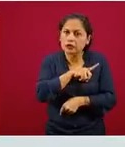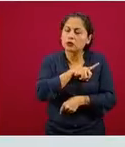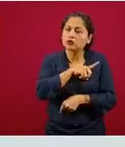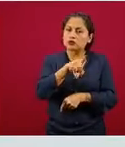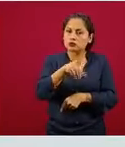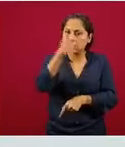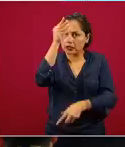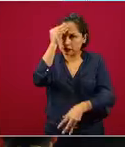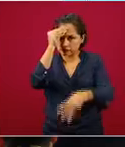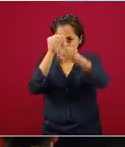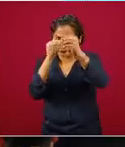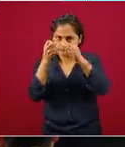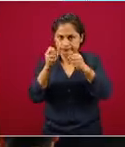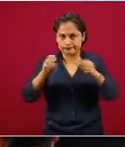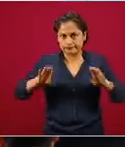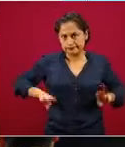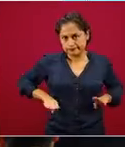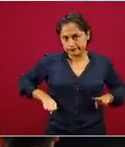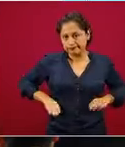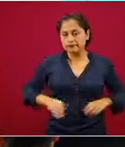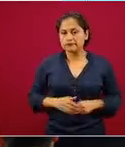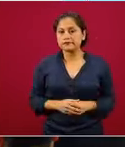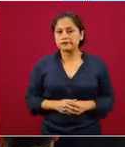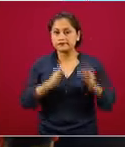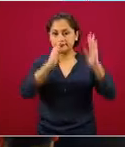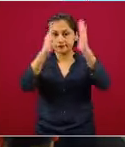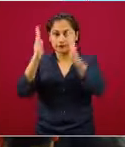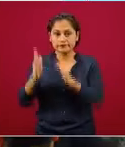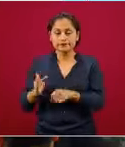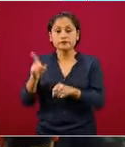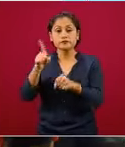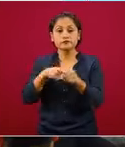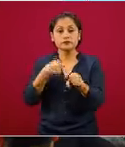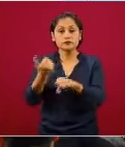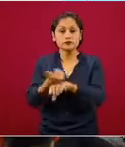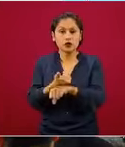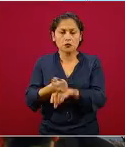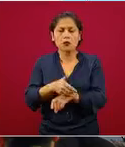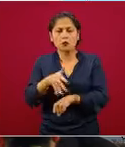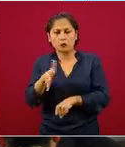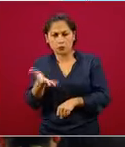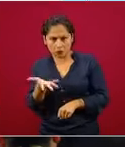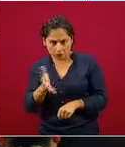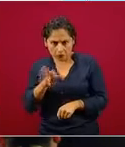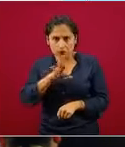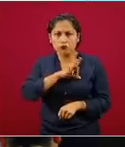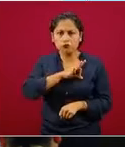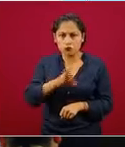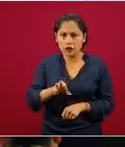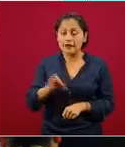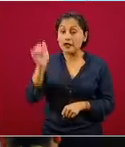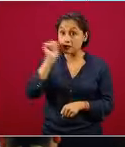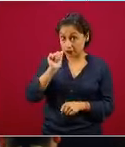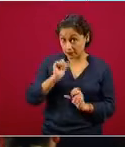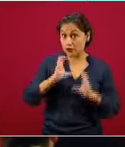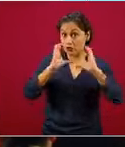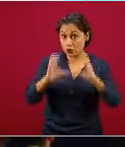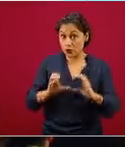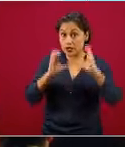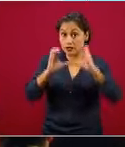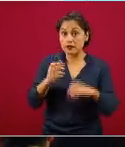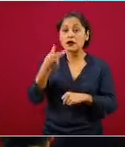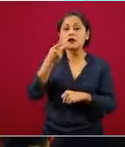en estas condiciones. Amarillo, cuidado medio, siempre son importantes, siempre se deben cuidar, pero se empieza a